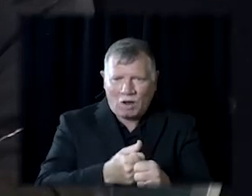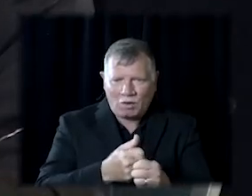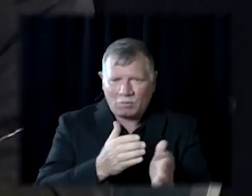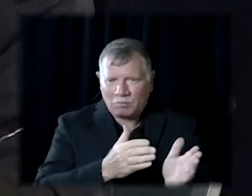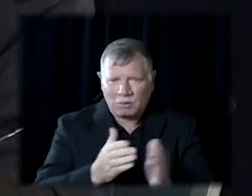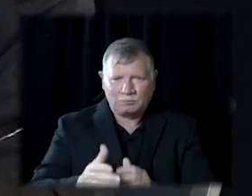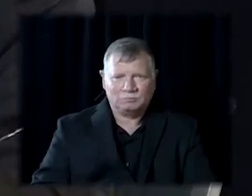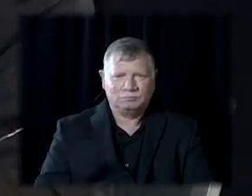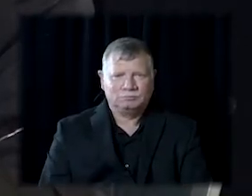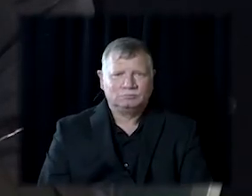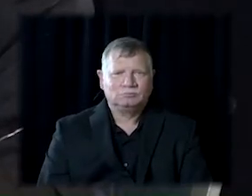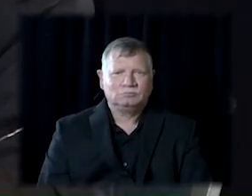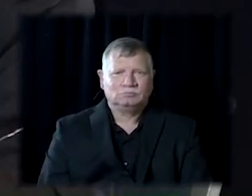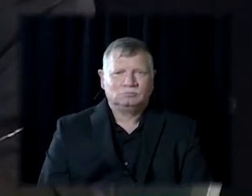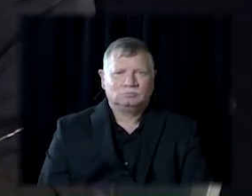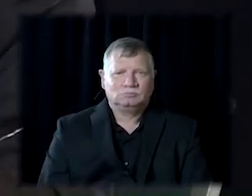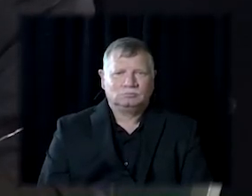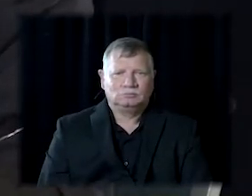Entendemos que